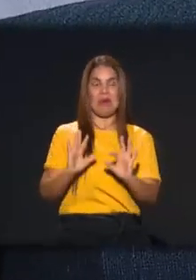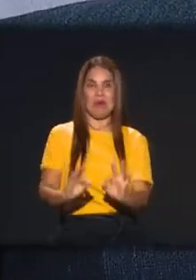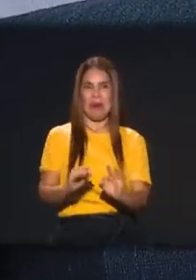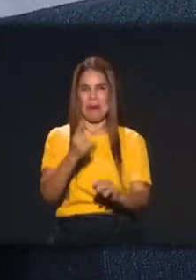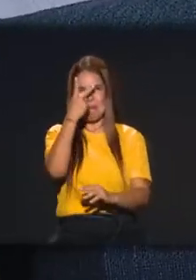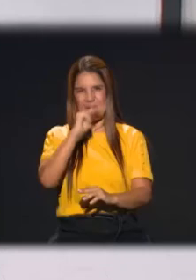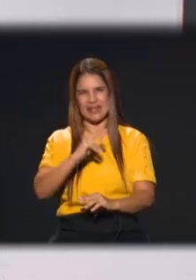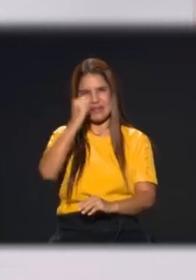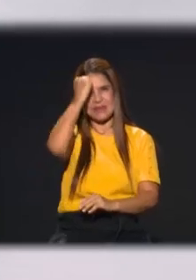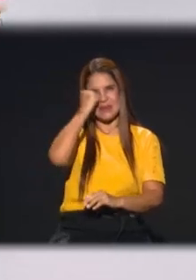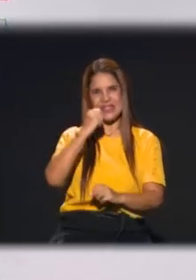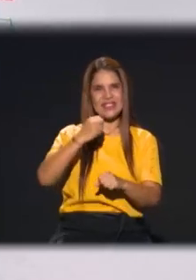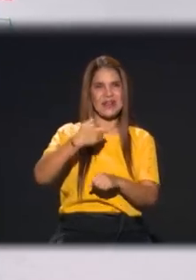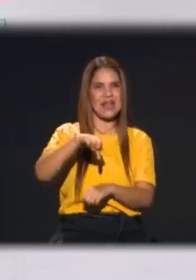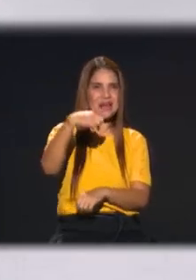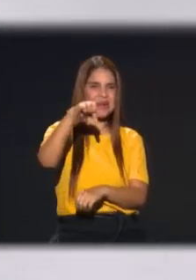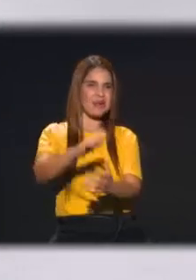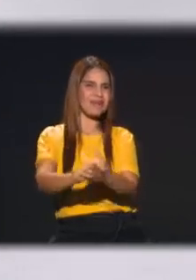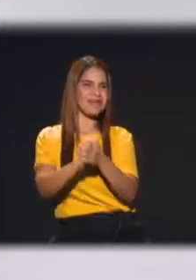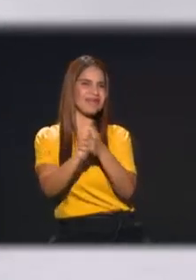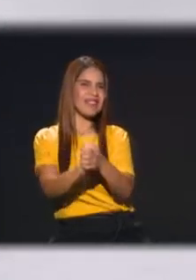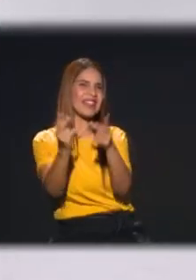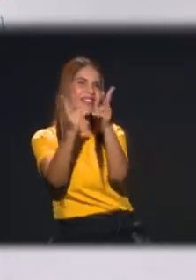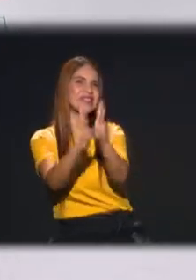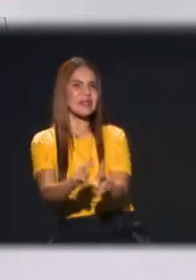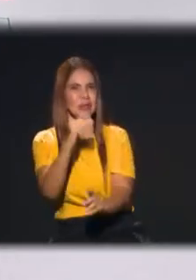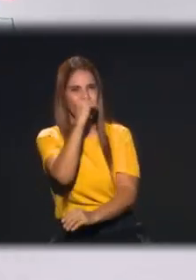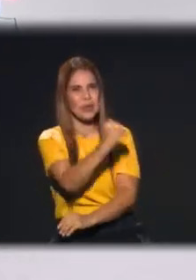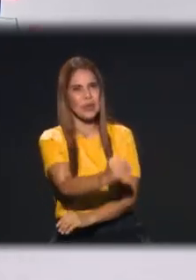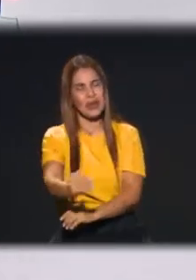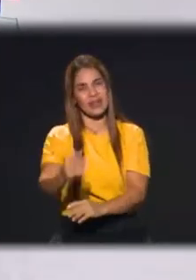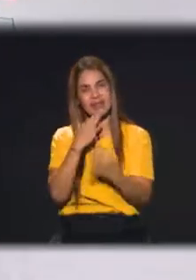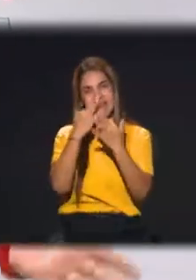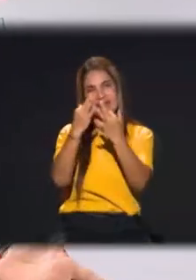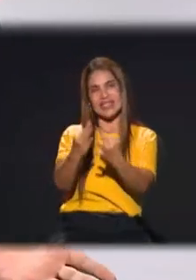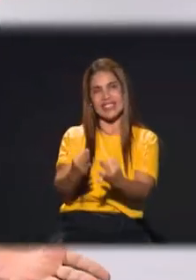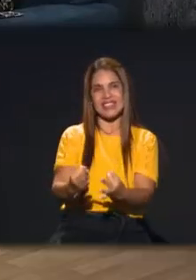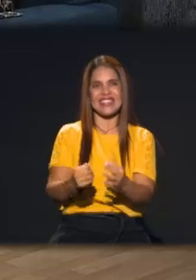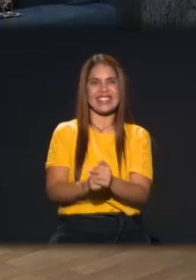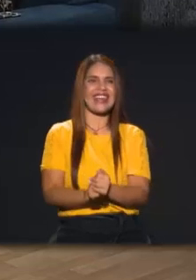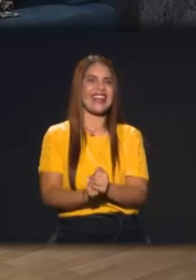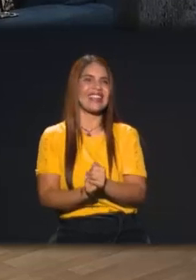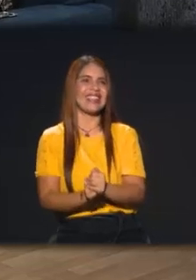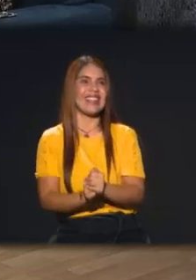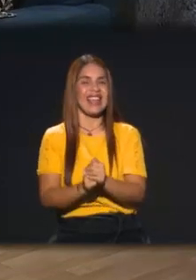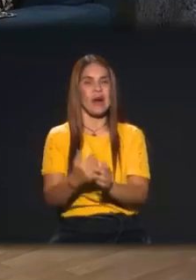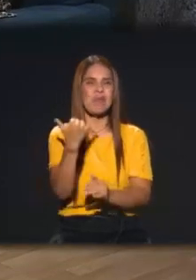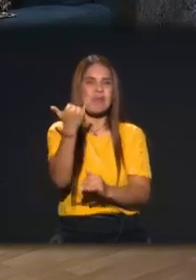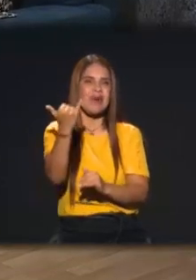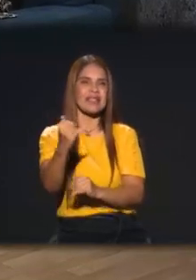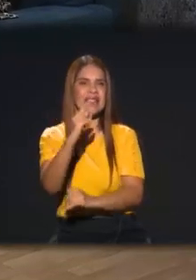docente de primaria. Un saludo a sus alumnos, de verdad no quedó gringo, allá en